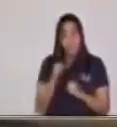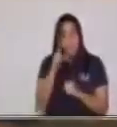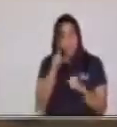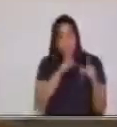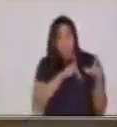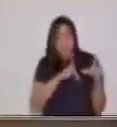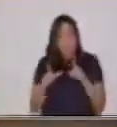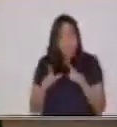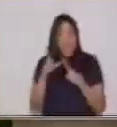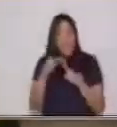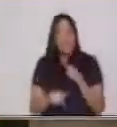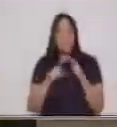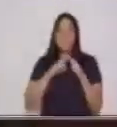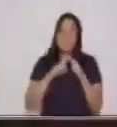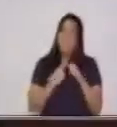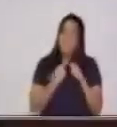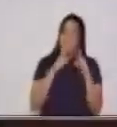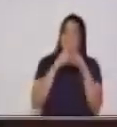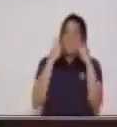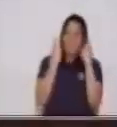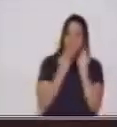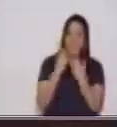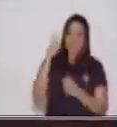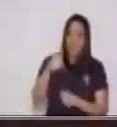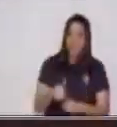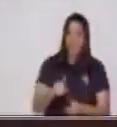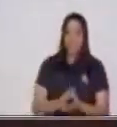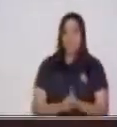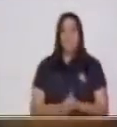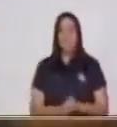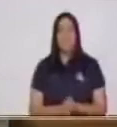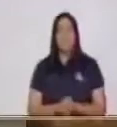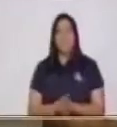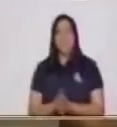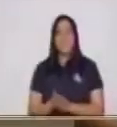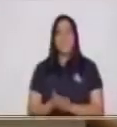listos, vamos a iniciar con la clase el día de hoy.